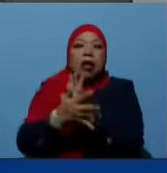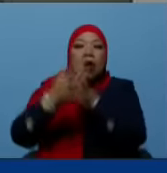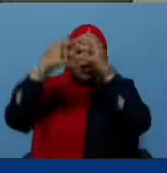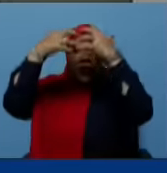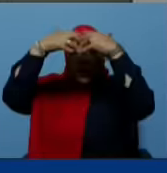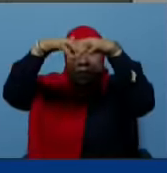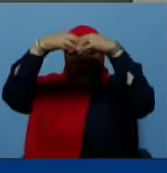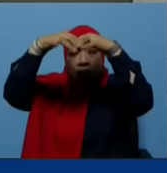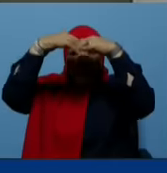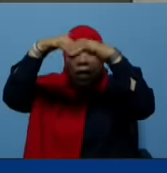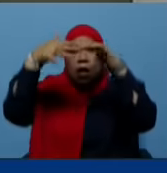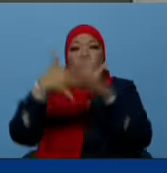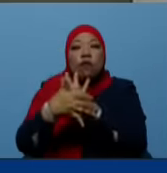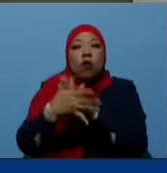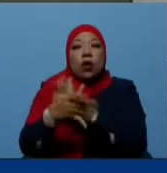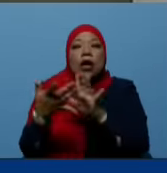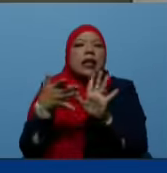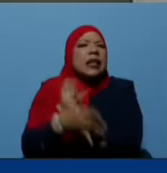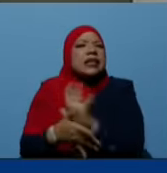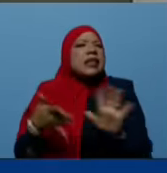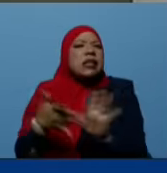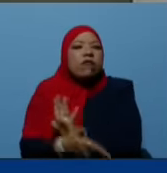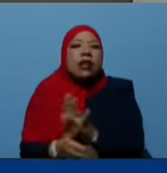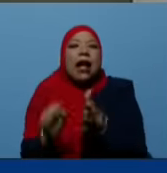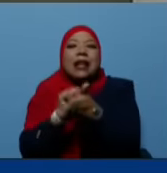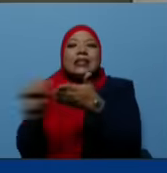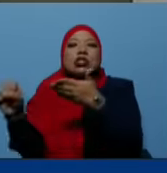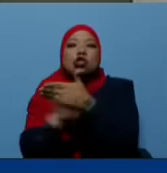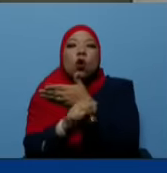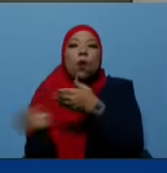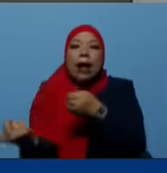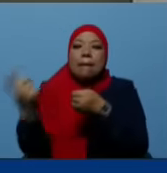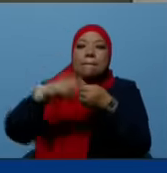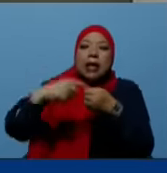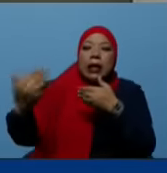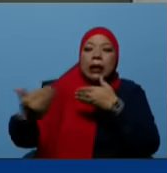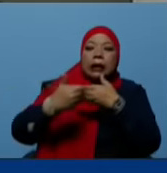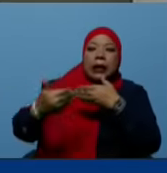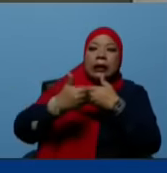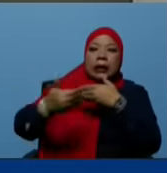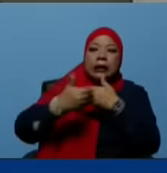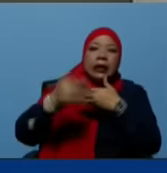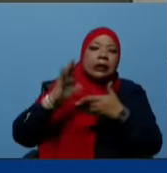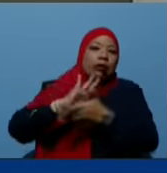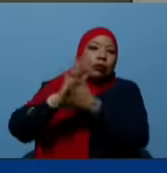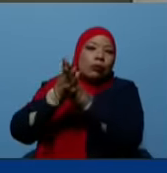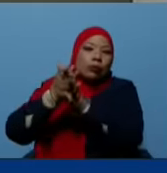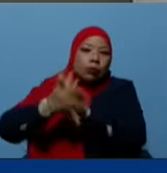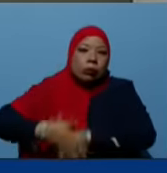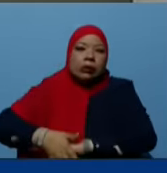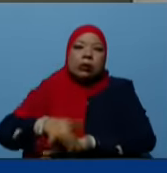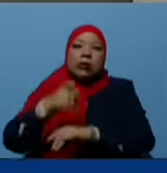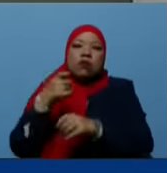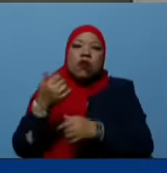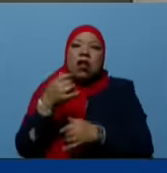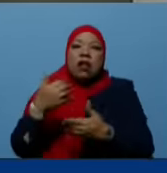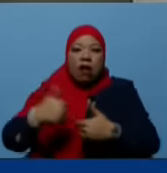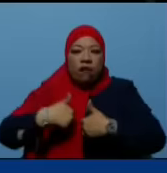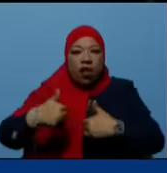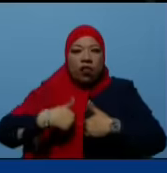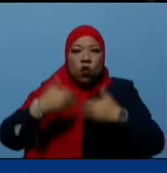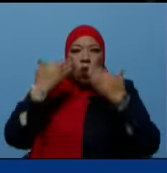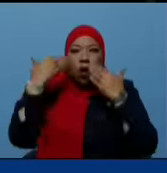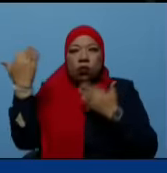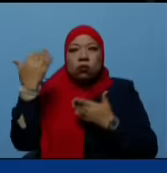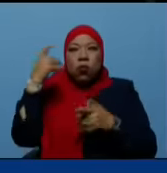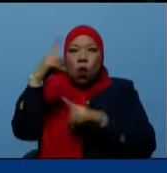al cerebro de Guri, él sacó entonces por Twitter la amenaza. Vamos a ver la amenaza